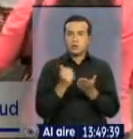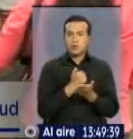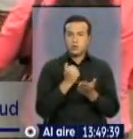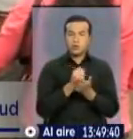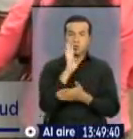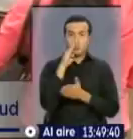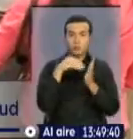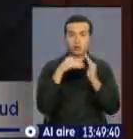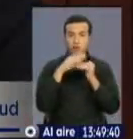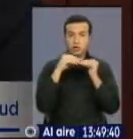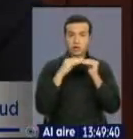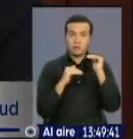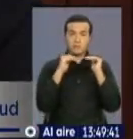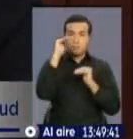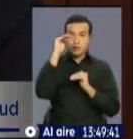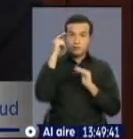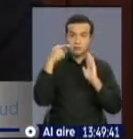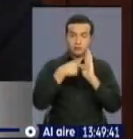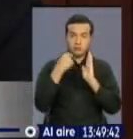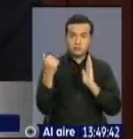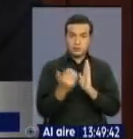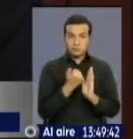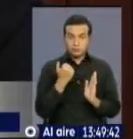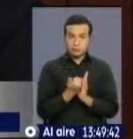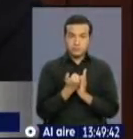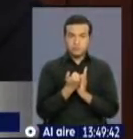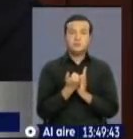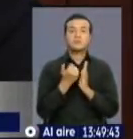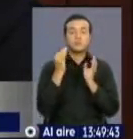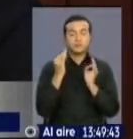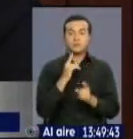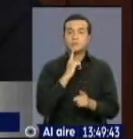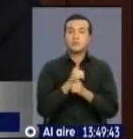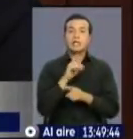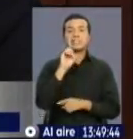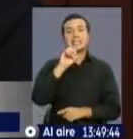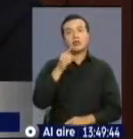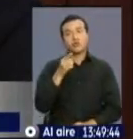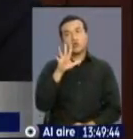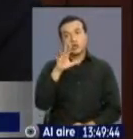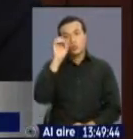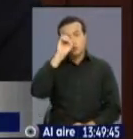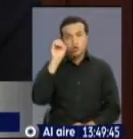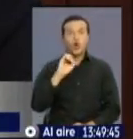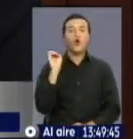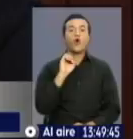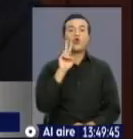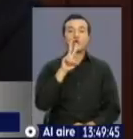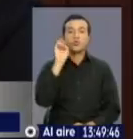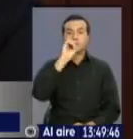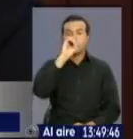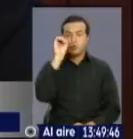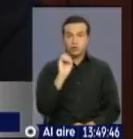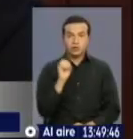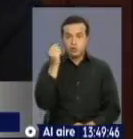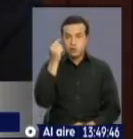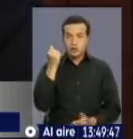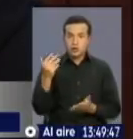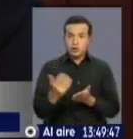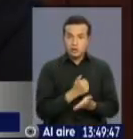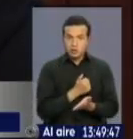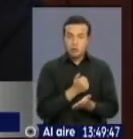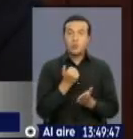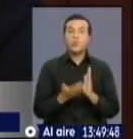a los $4,000. Se establecerá a partir de un recargo entre el 0,5 y el 2% al retiro en efectivo